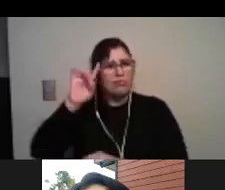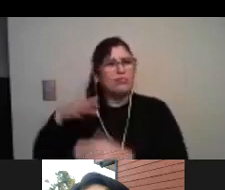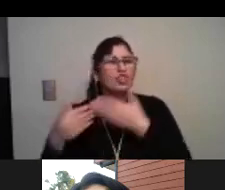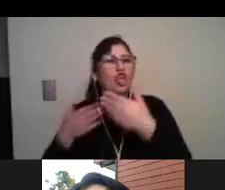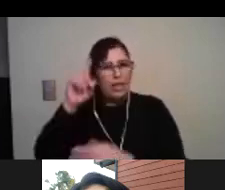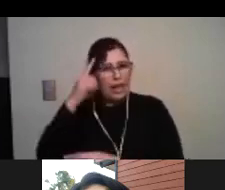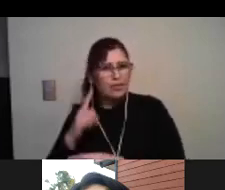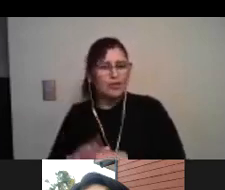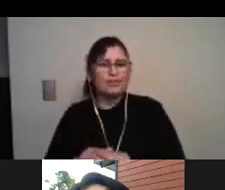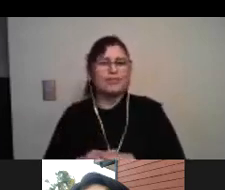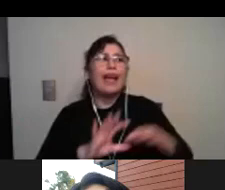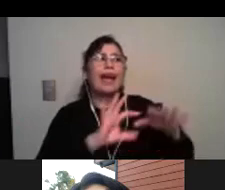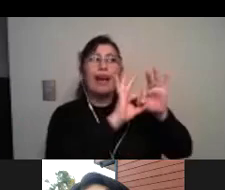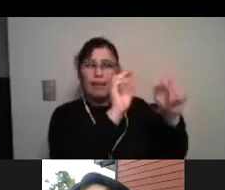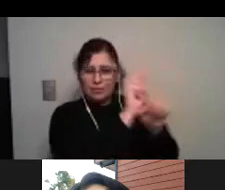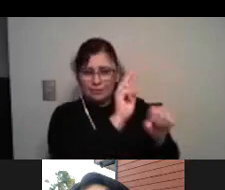Ya, gracias.